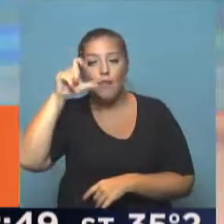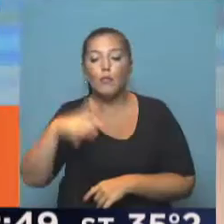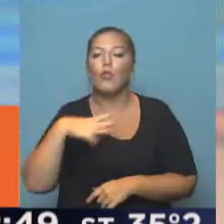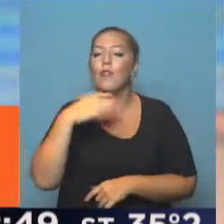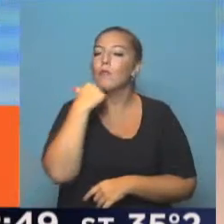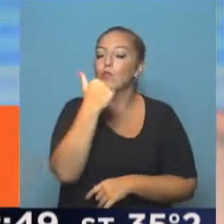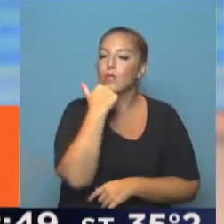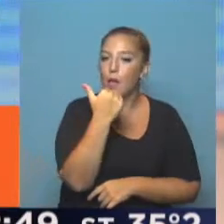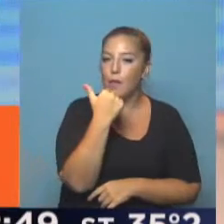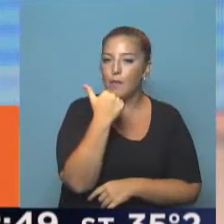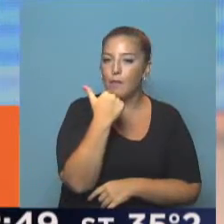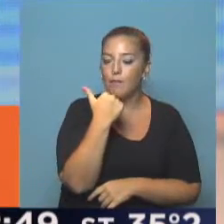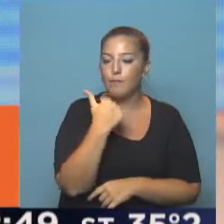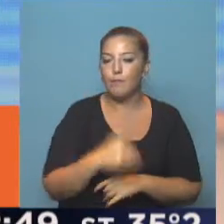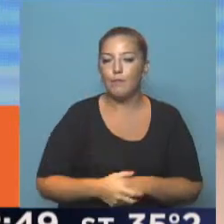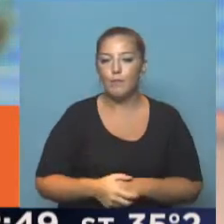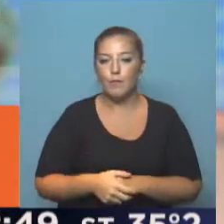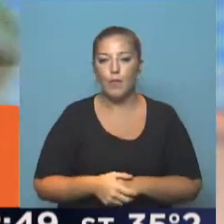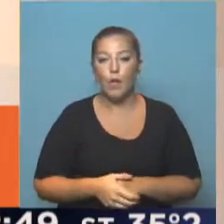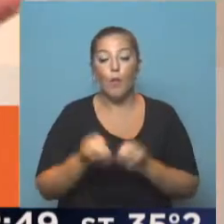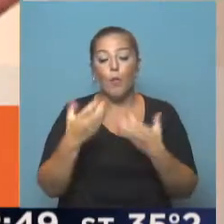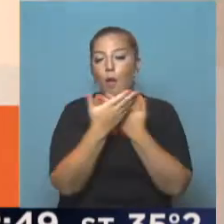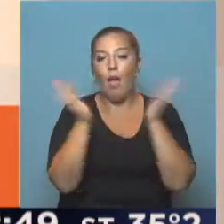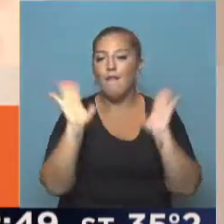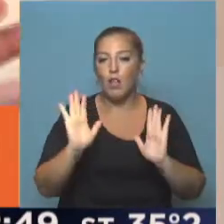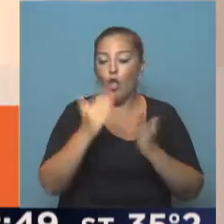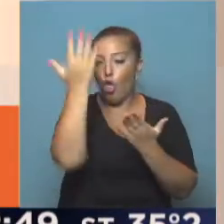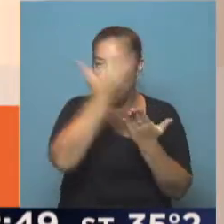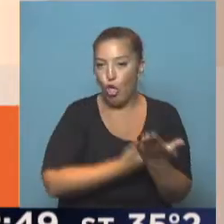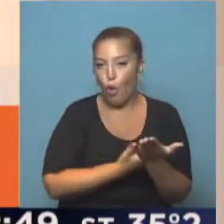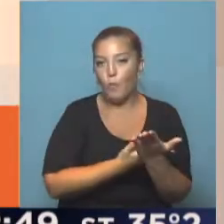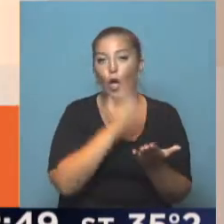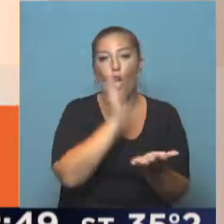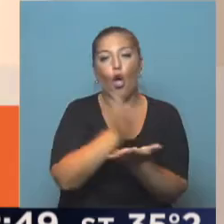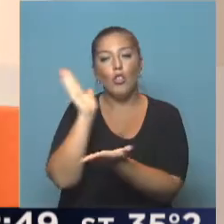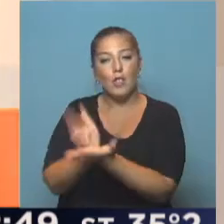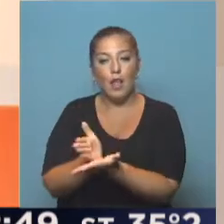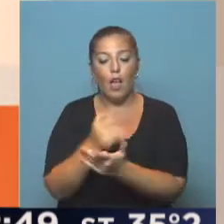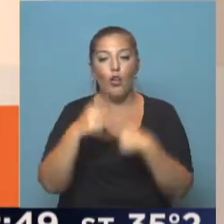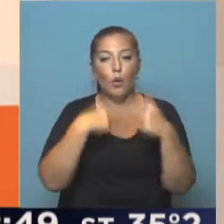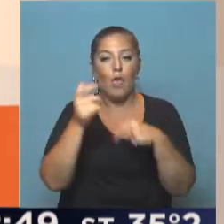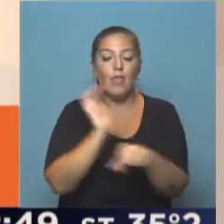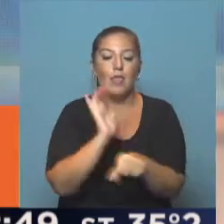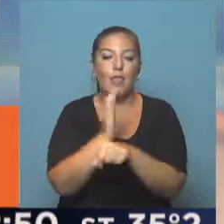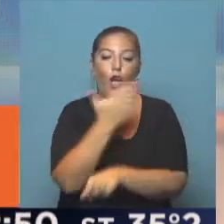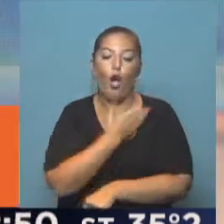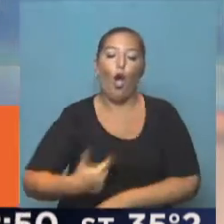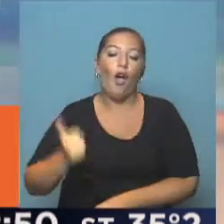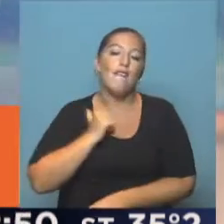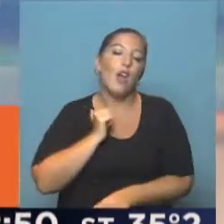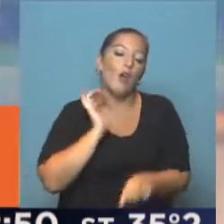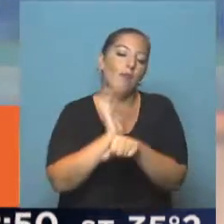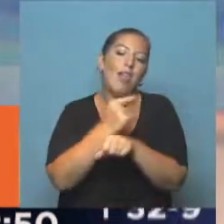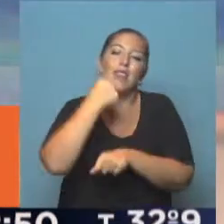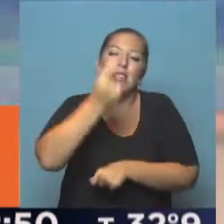bien. No se sabe bien. Deja un plano abierto ese documento. Condena la continuidad de la dictadura, como ellos le llaman al gobierno